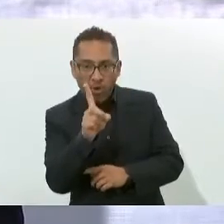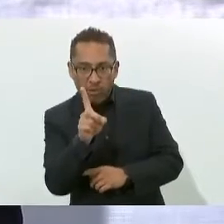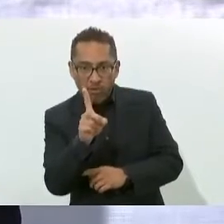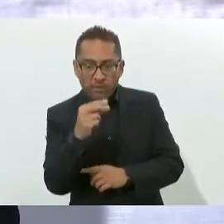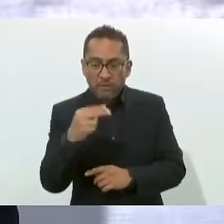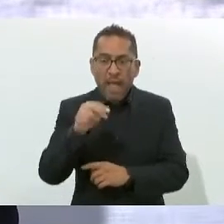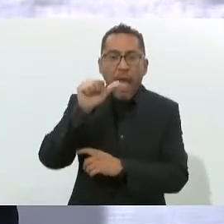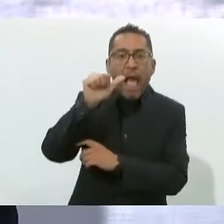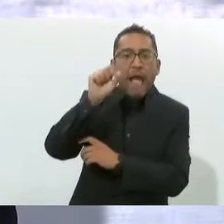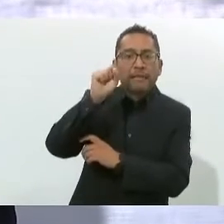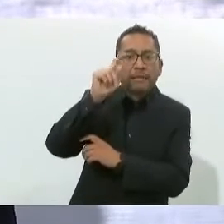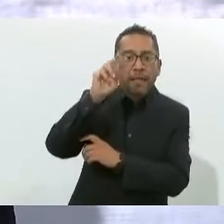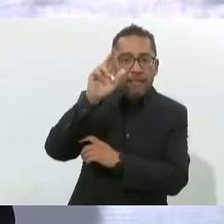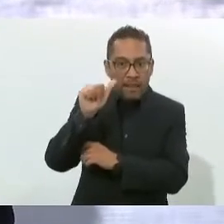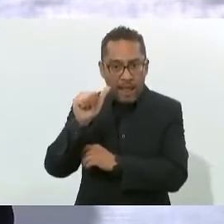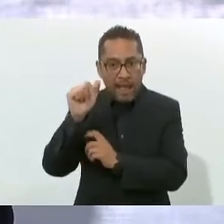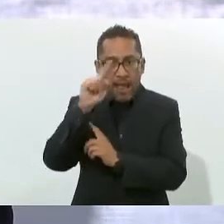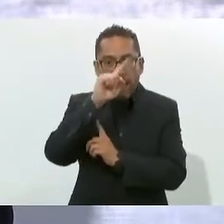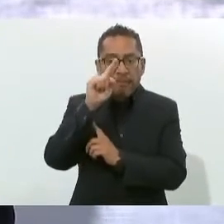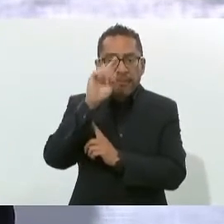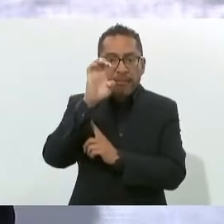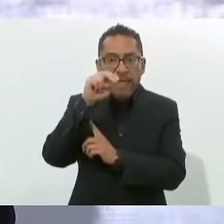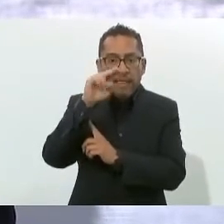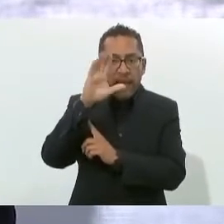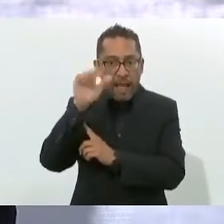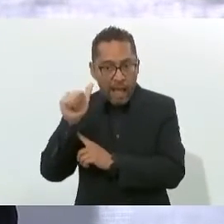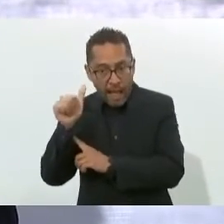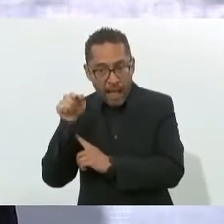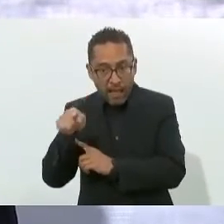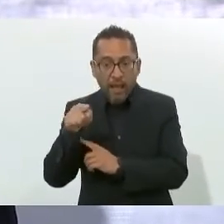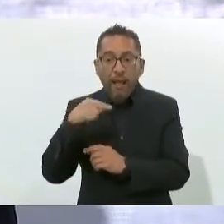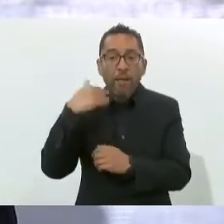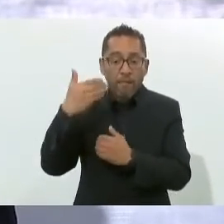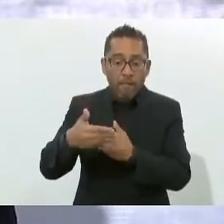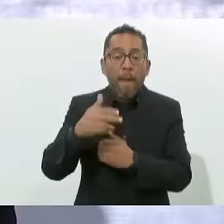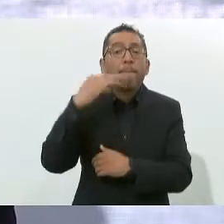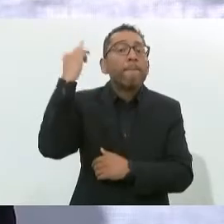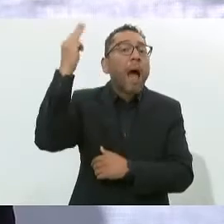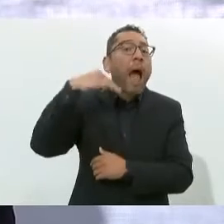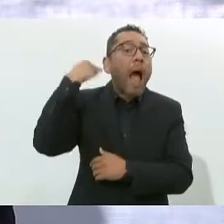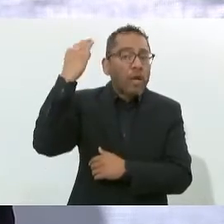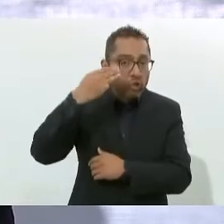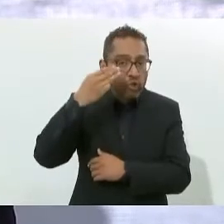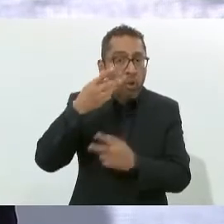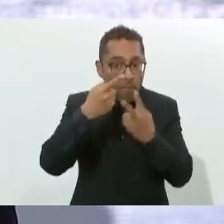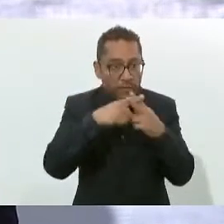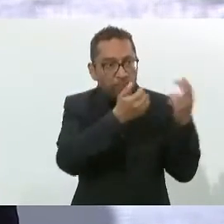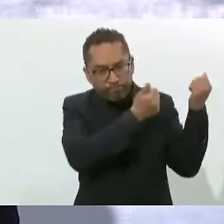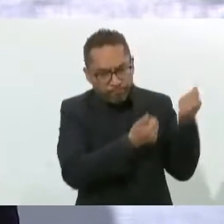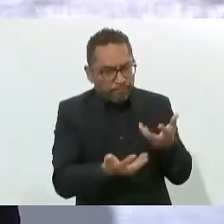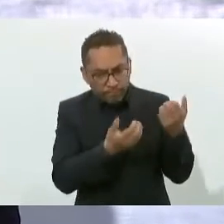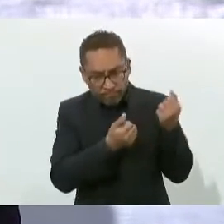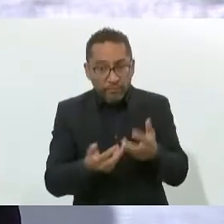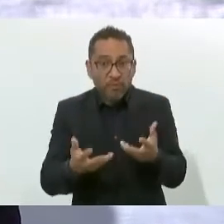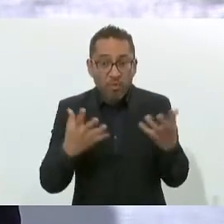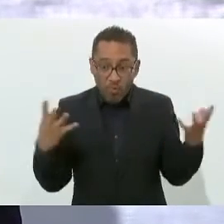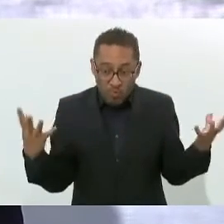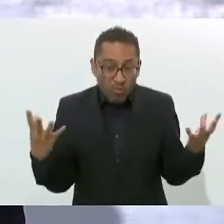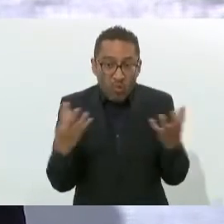AstraZeneca, que va a empezar a llegar en marzo. En total vamos a contar